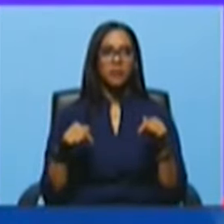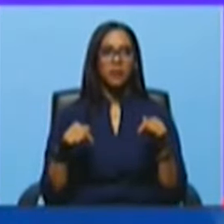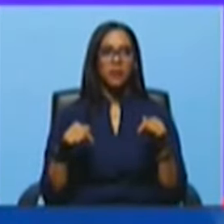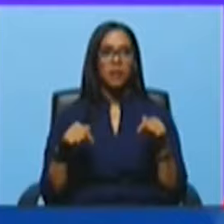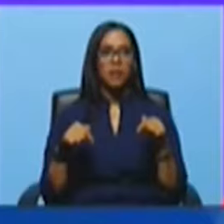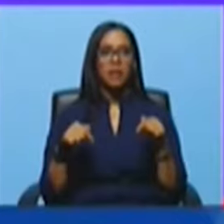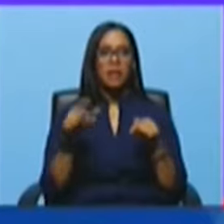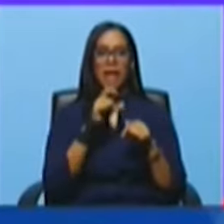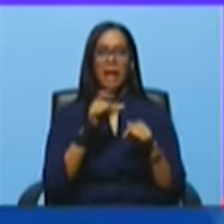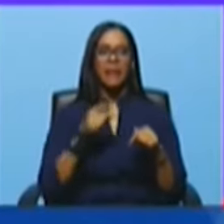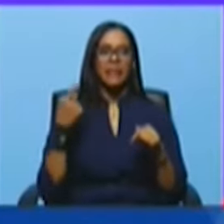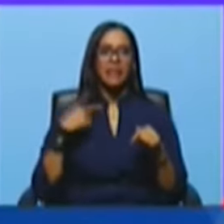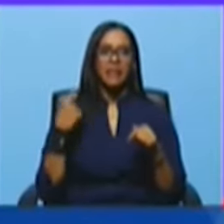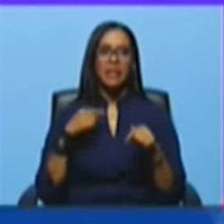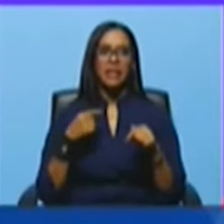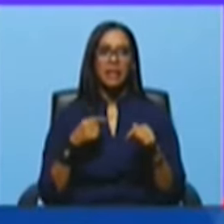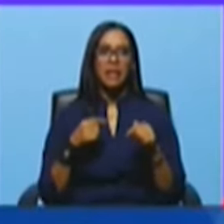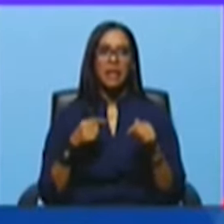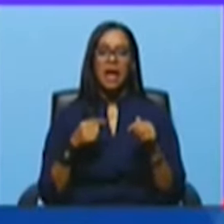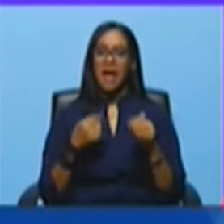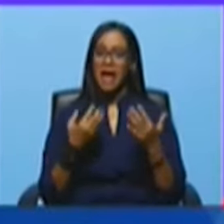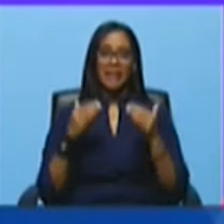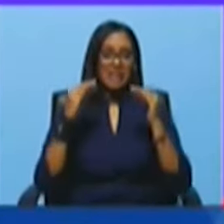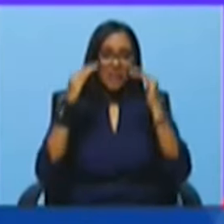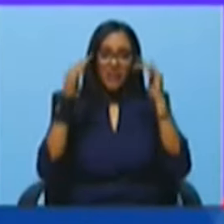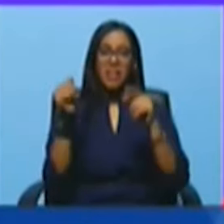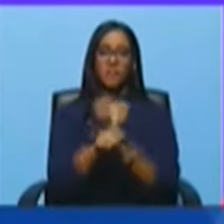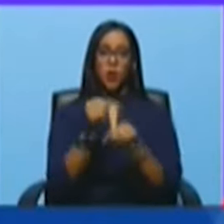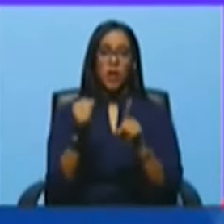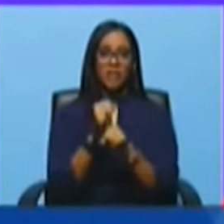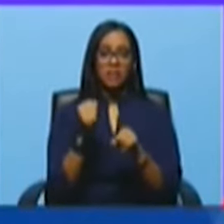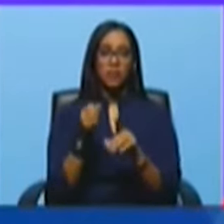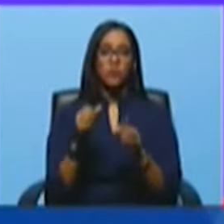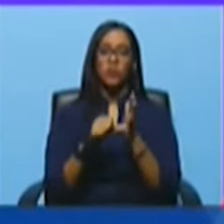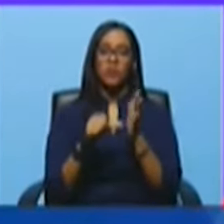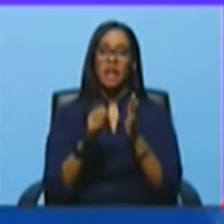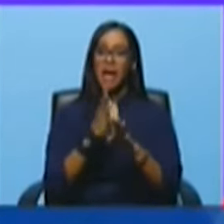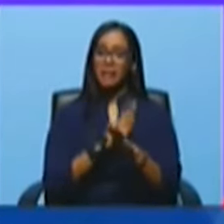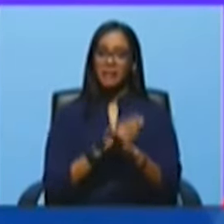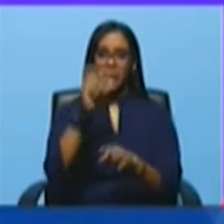la gente ahora tiene acceso a niveles de violencia que nunca antes el ser humano tuvo.